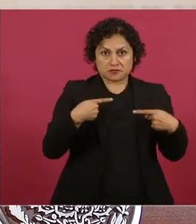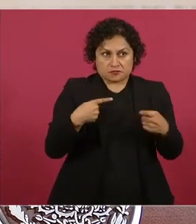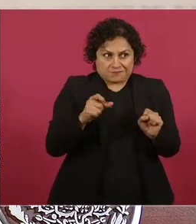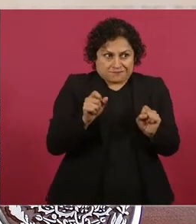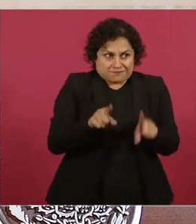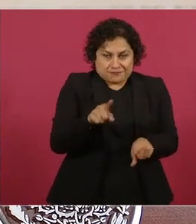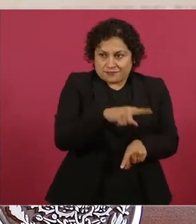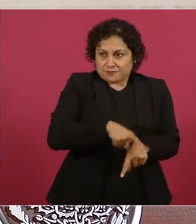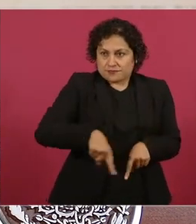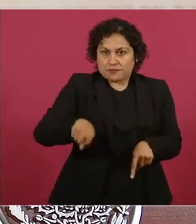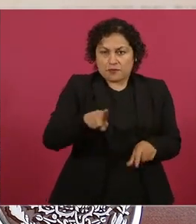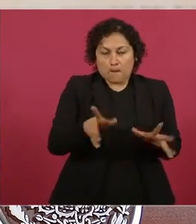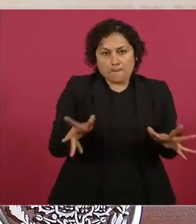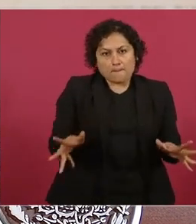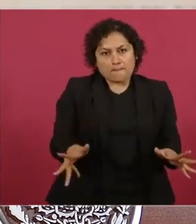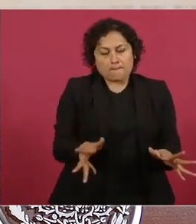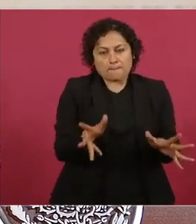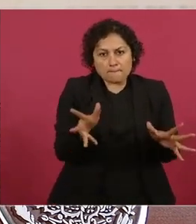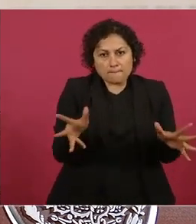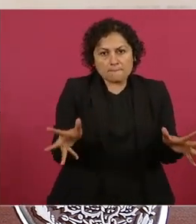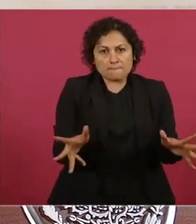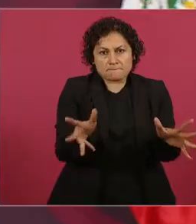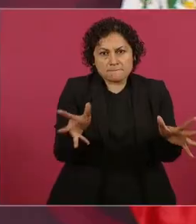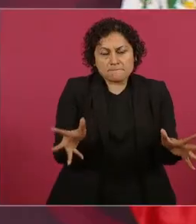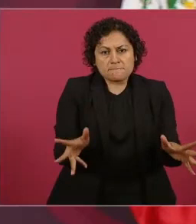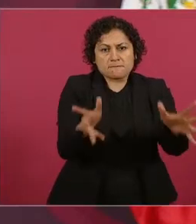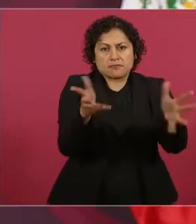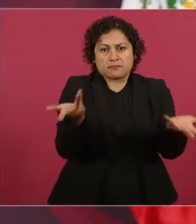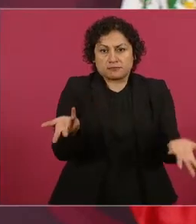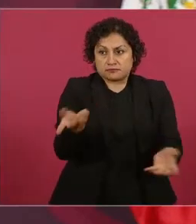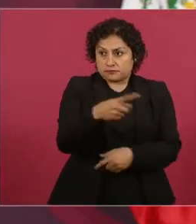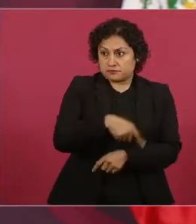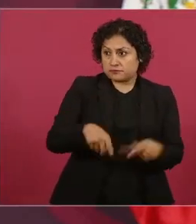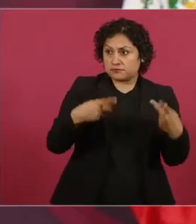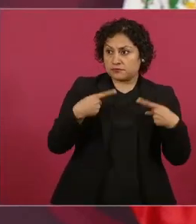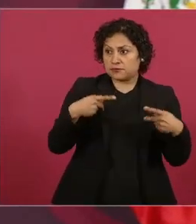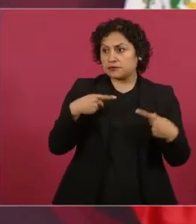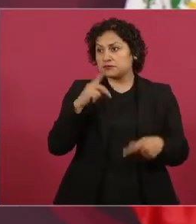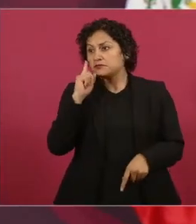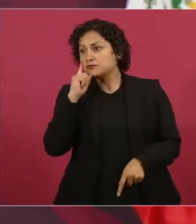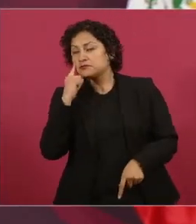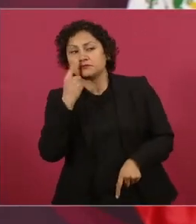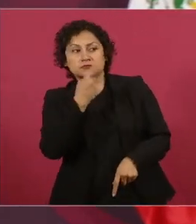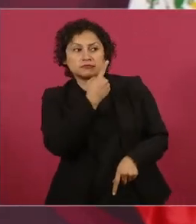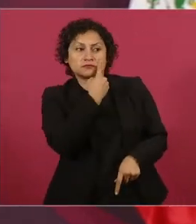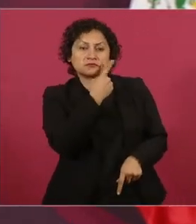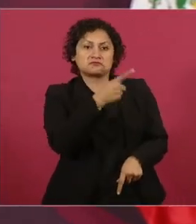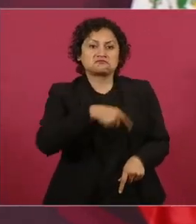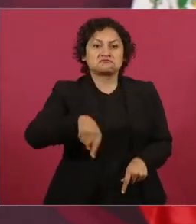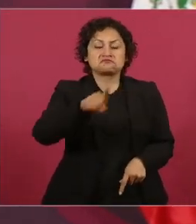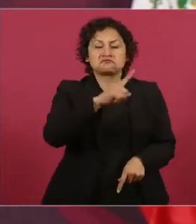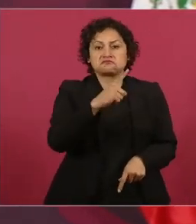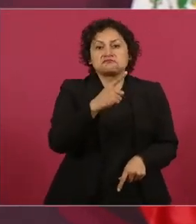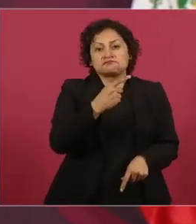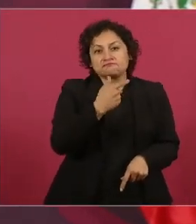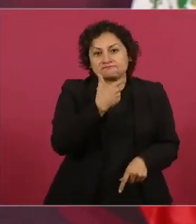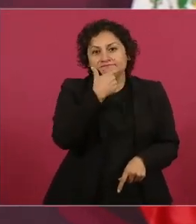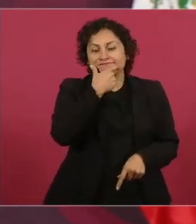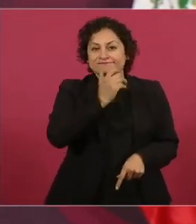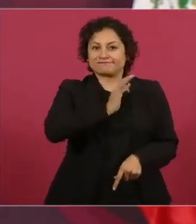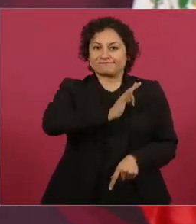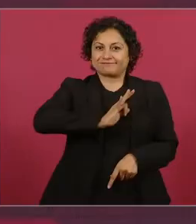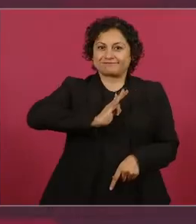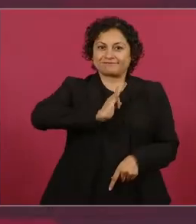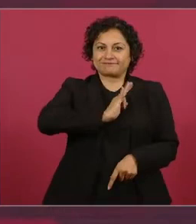y está la gente contenta, feliz. hablan de